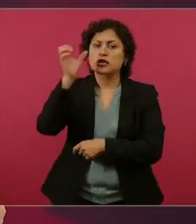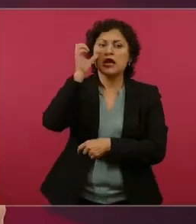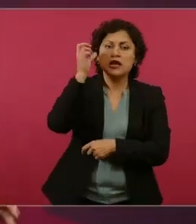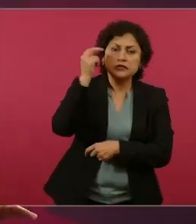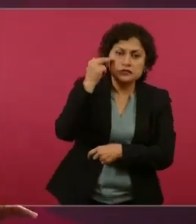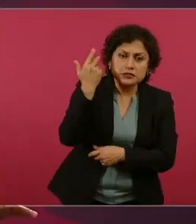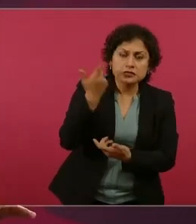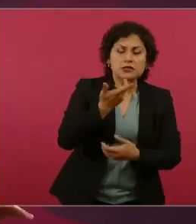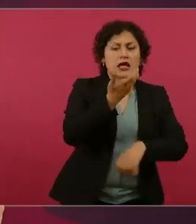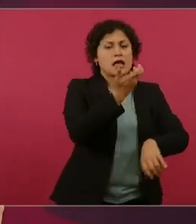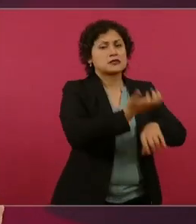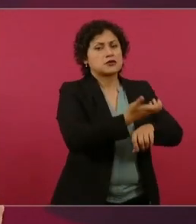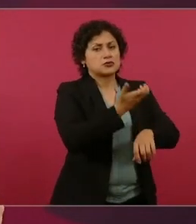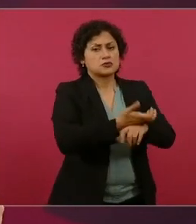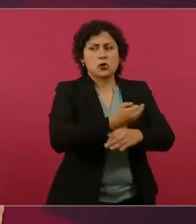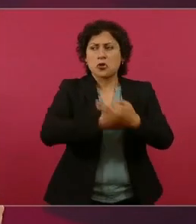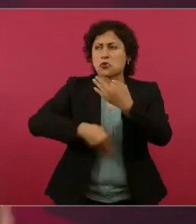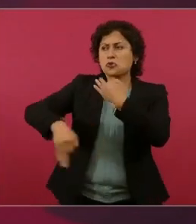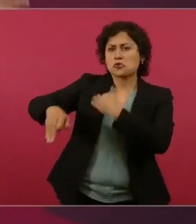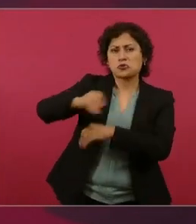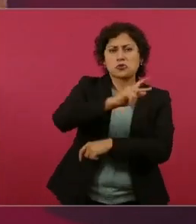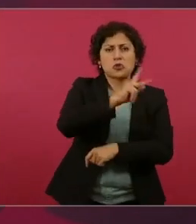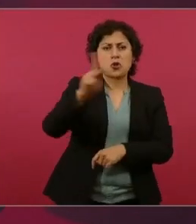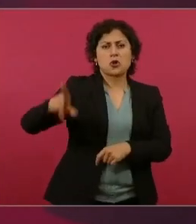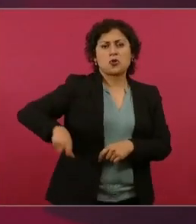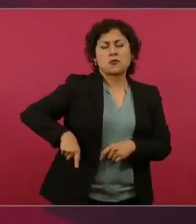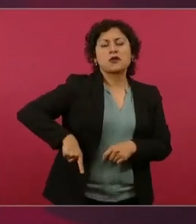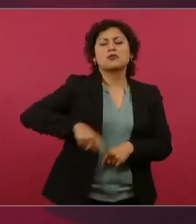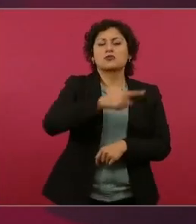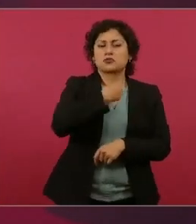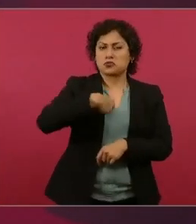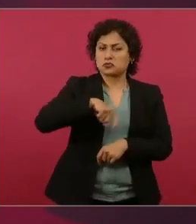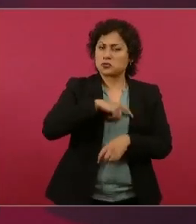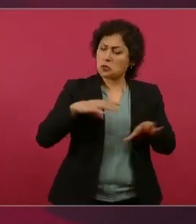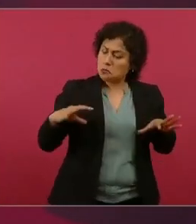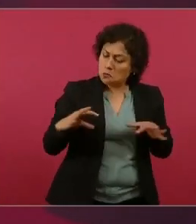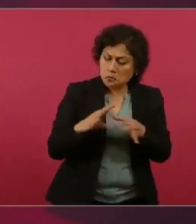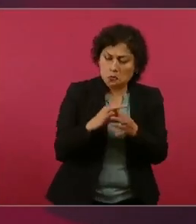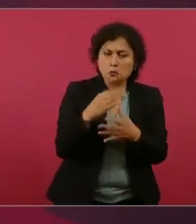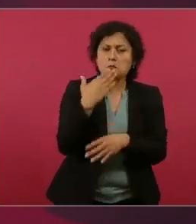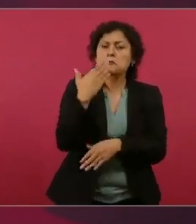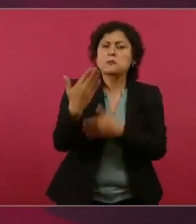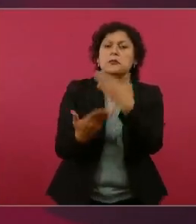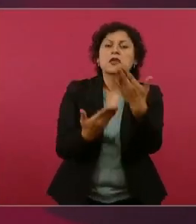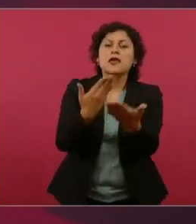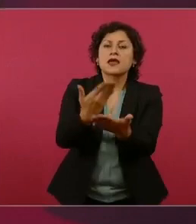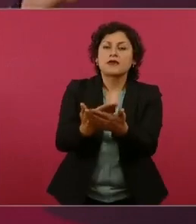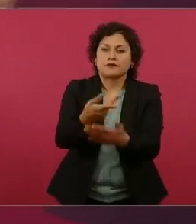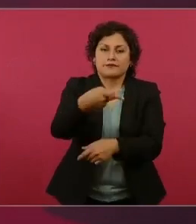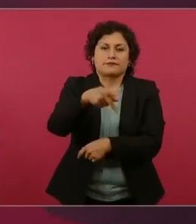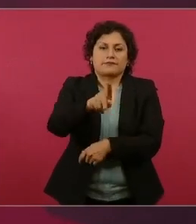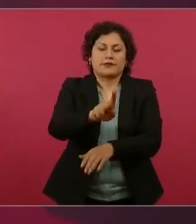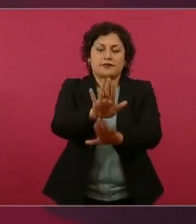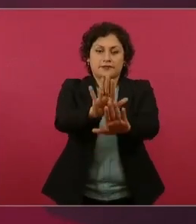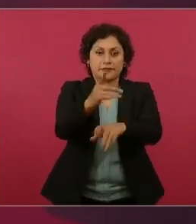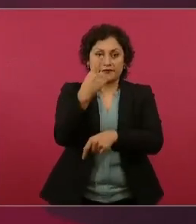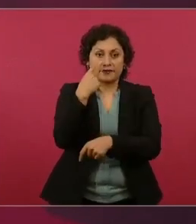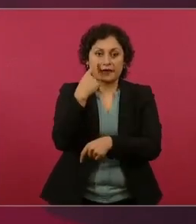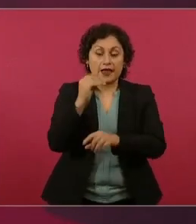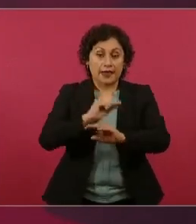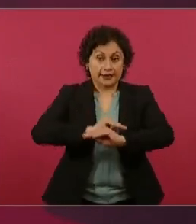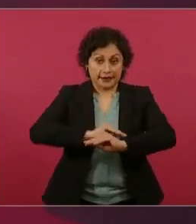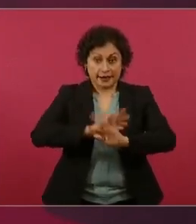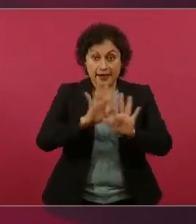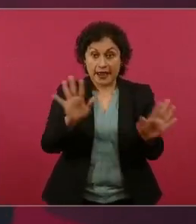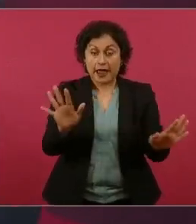gobierno de Estados Unidos, con todos los gobiernos. Pero también que les quede claro, porque nosotros no